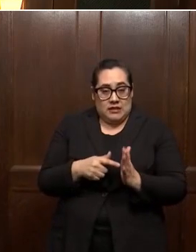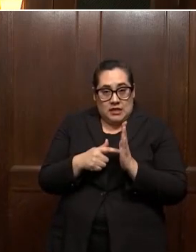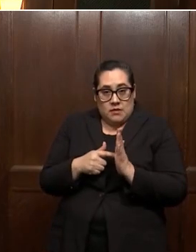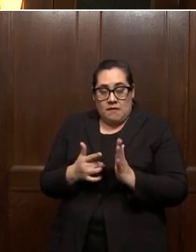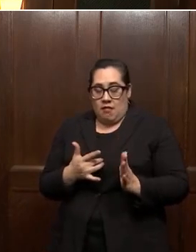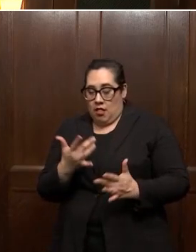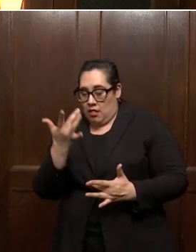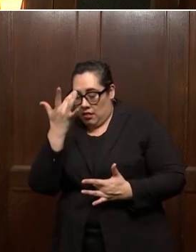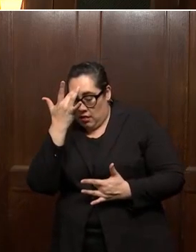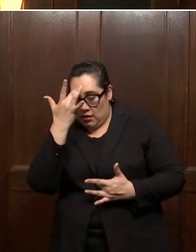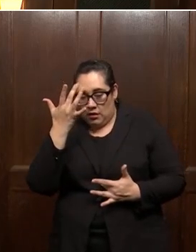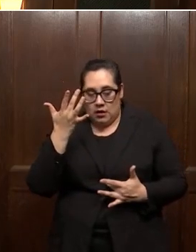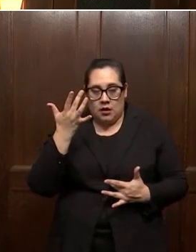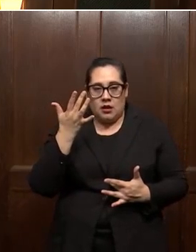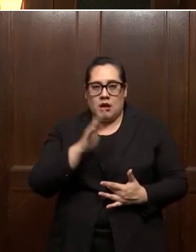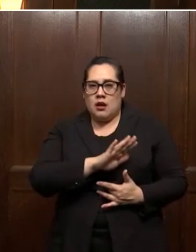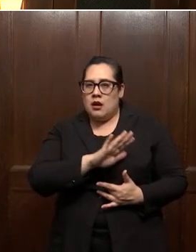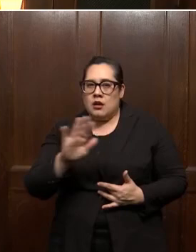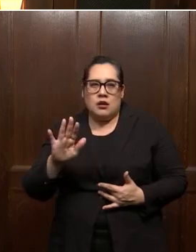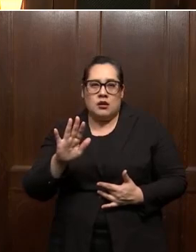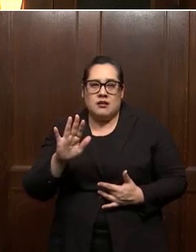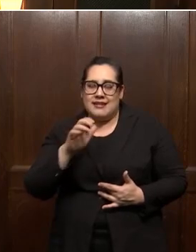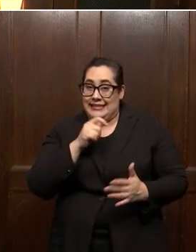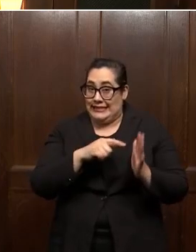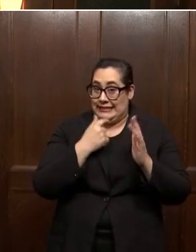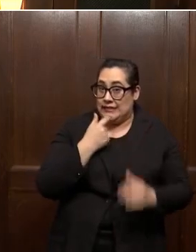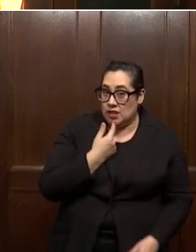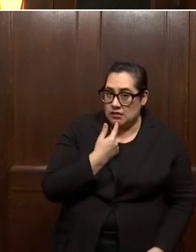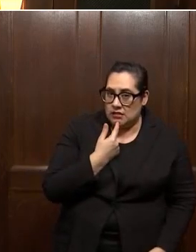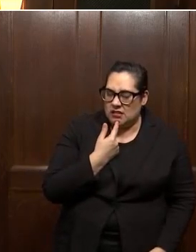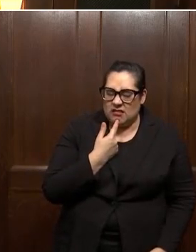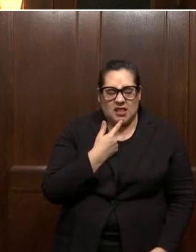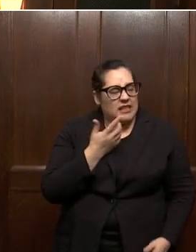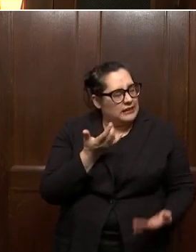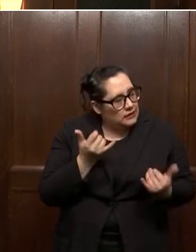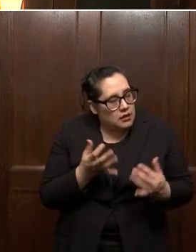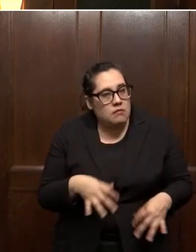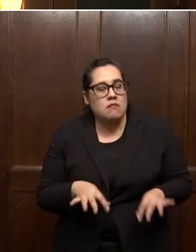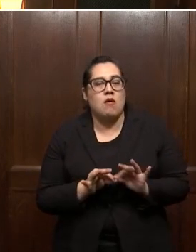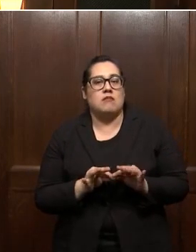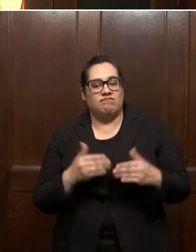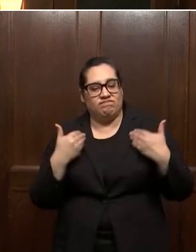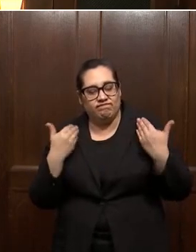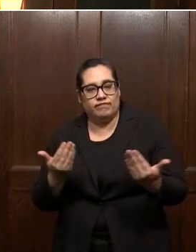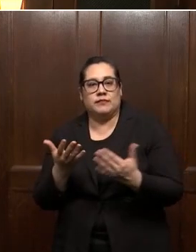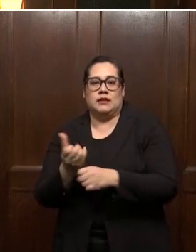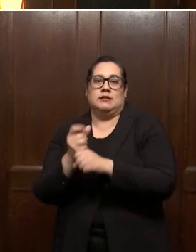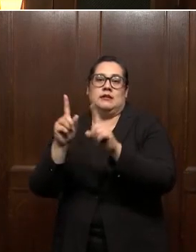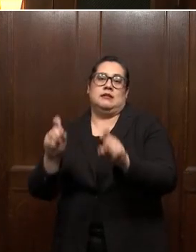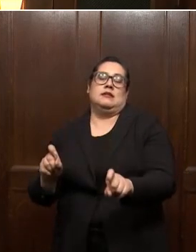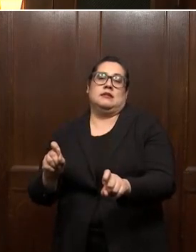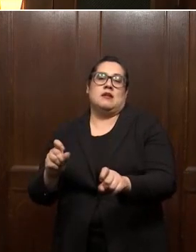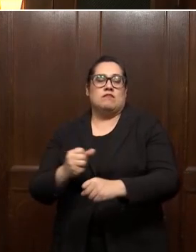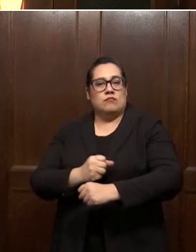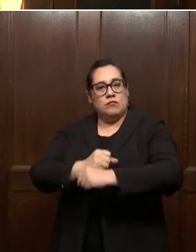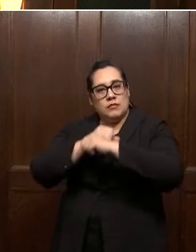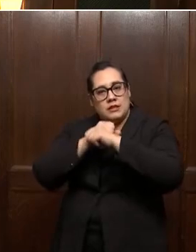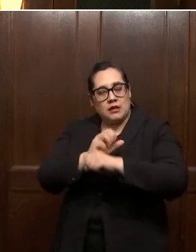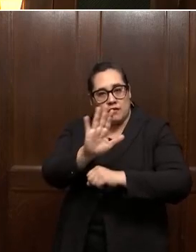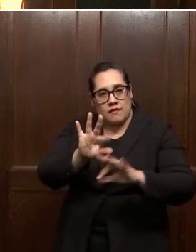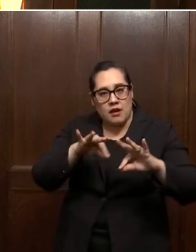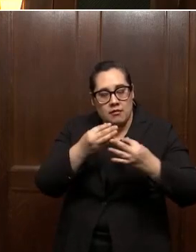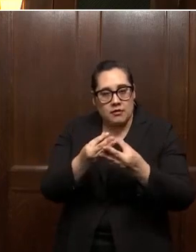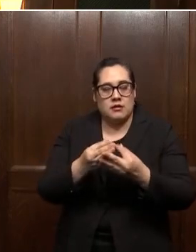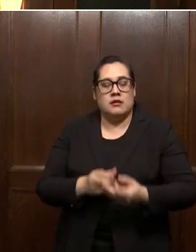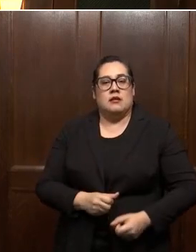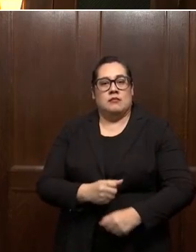síntomas no severas, aún es importante a tener una prueba, a proteger su